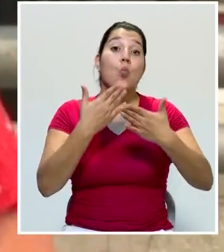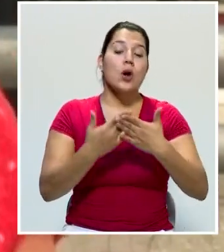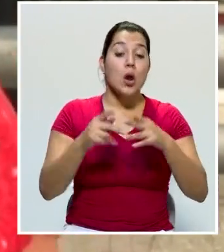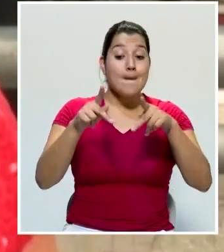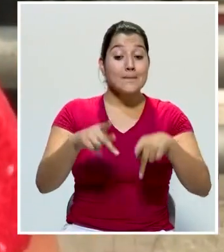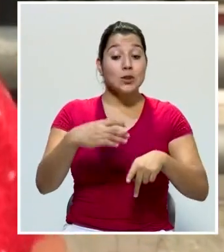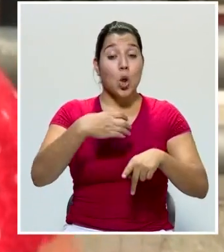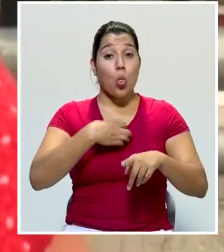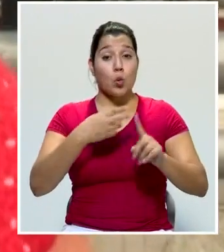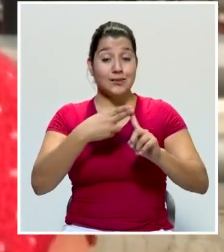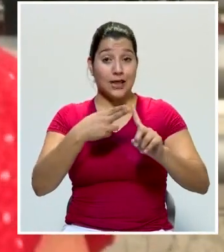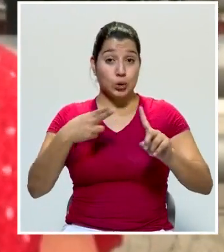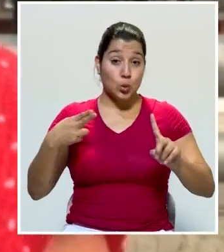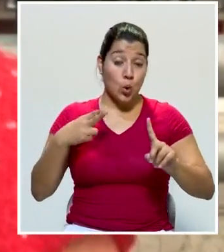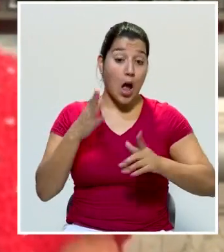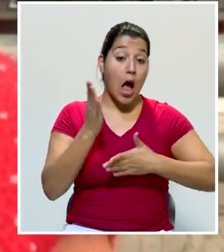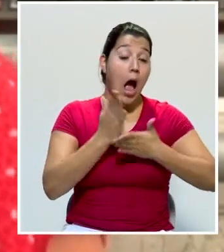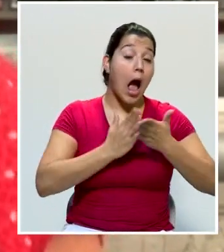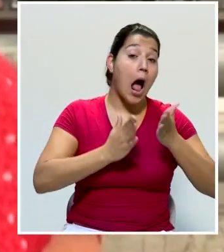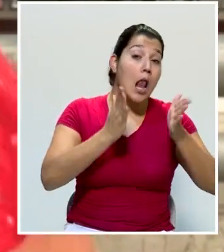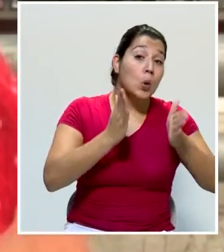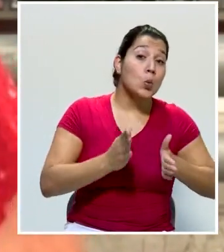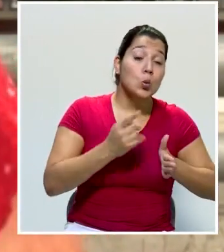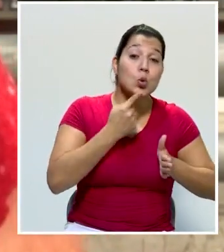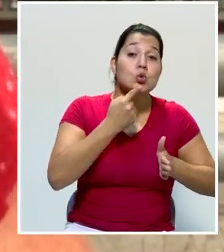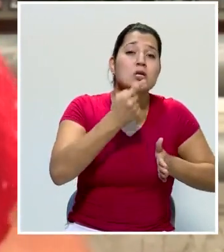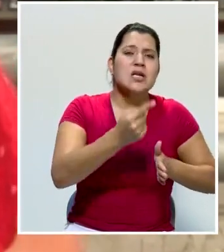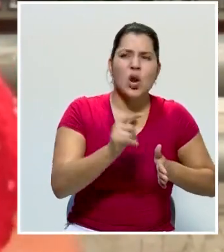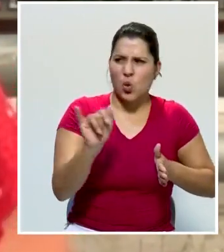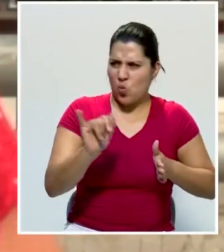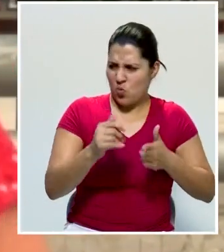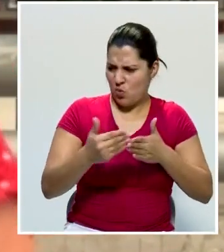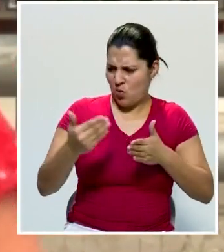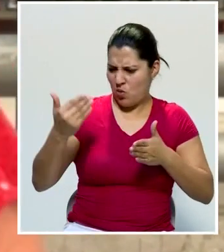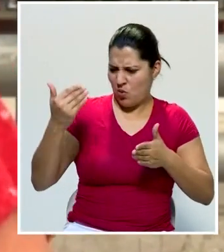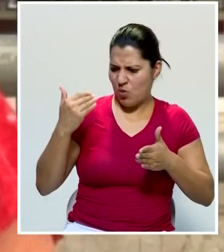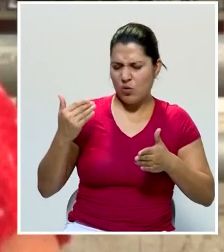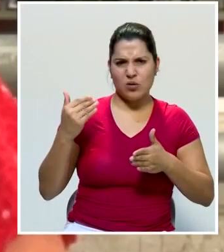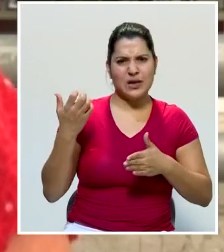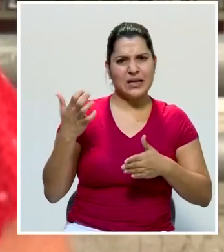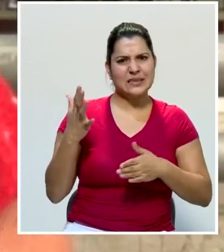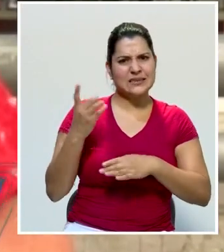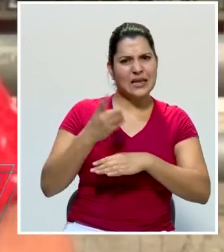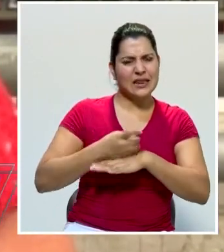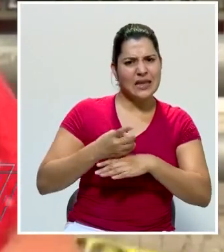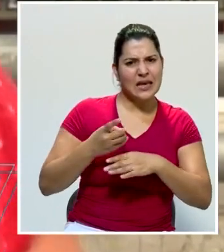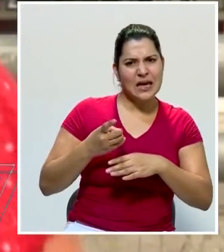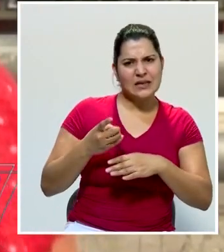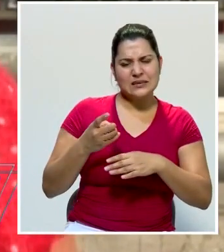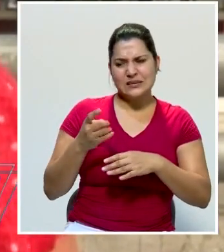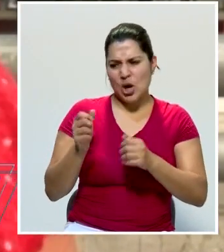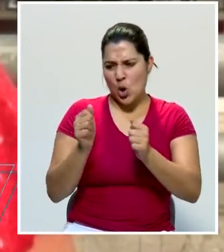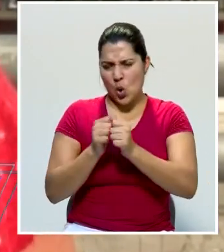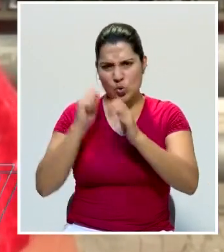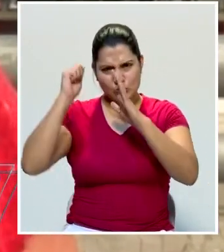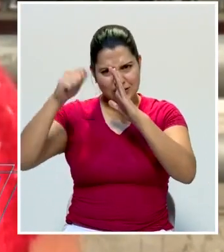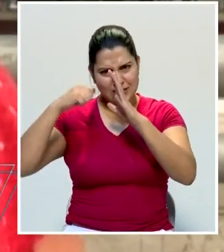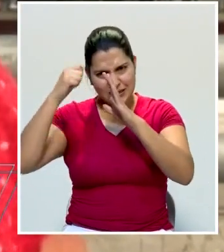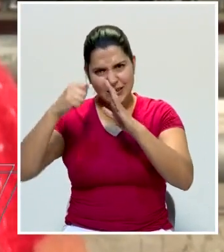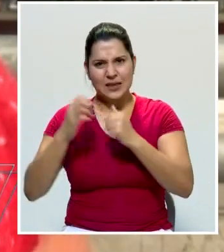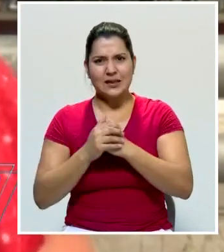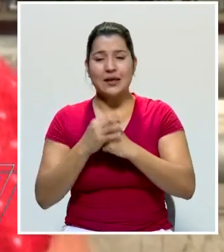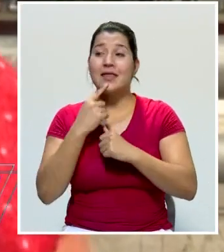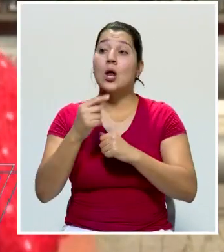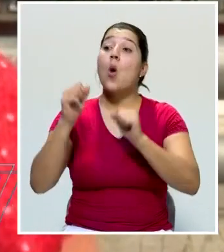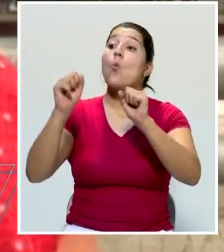hoteleros, algunos dijeron, igual como que pasó hace 15 días o una semana, no sé, con los cines, que podían abrir, pero en la tarde prefirieron no